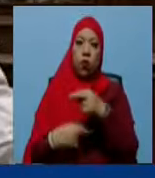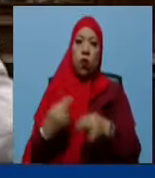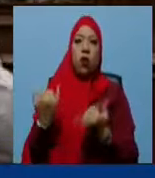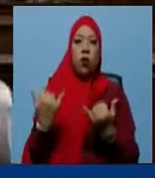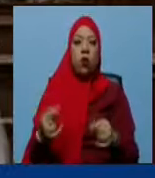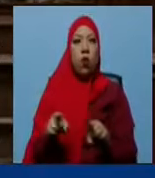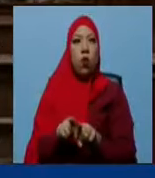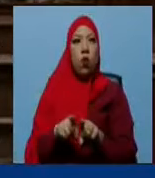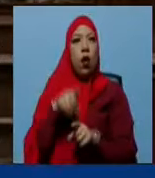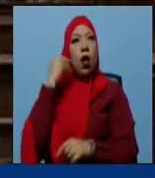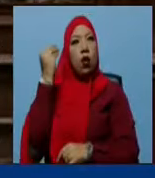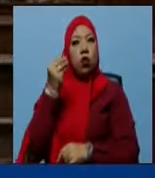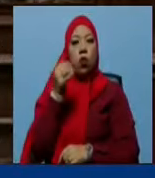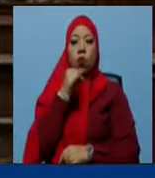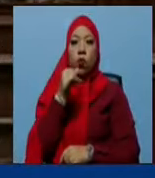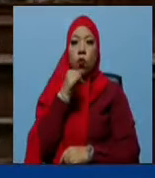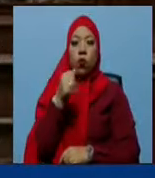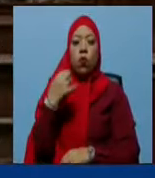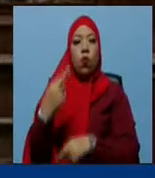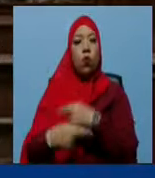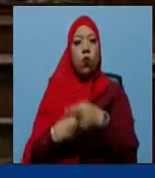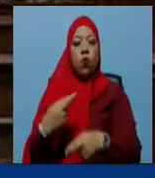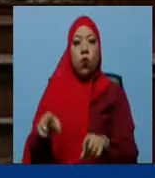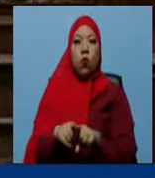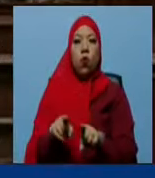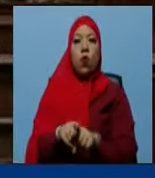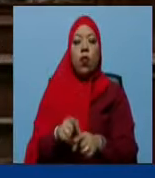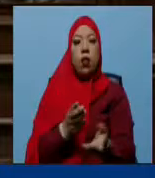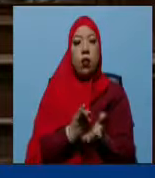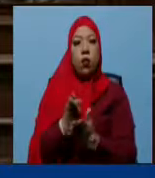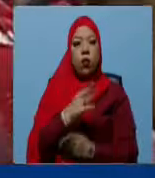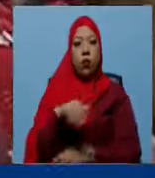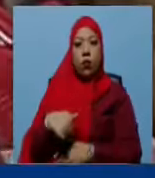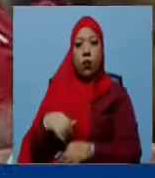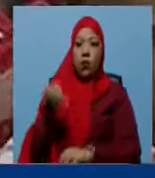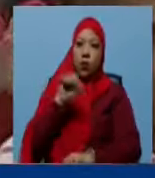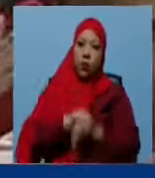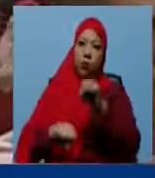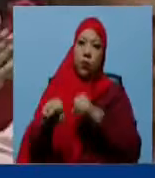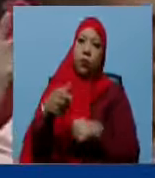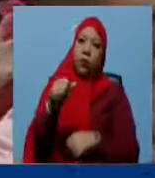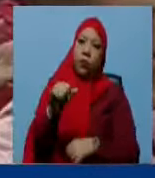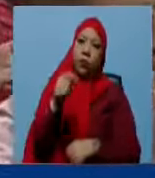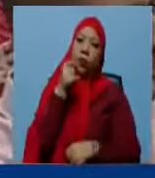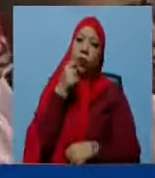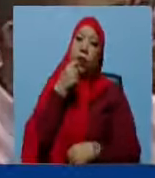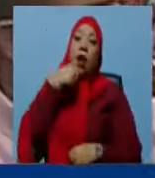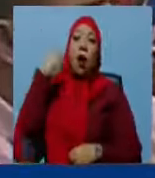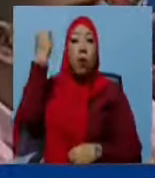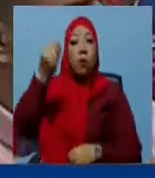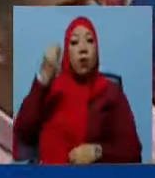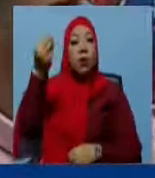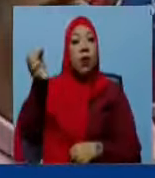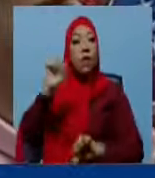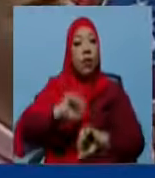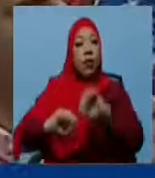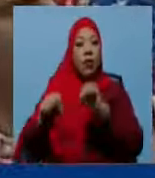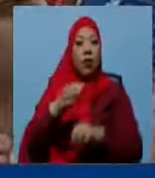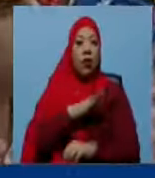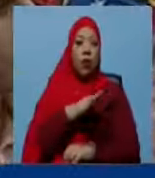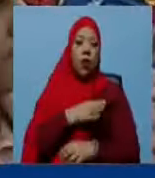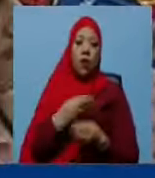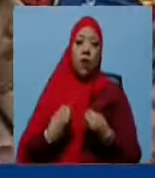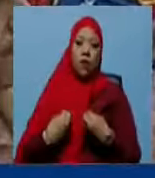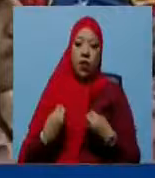robusta visión histórica y un robusto legado que defender. Tenemos un legado que defender con nuestra propia